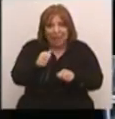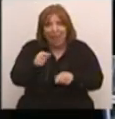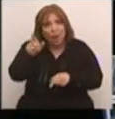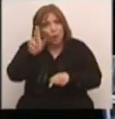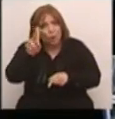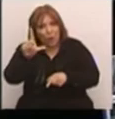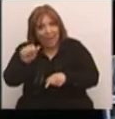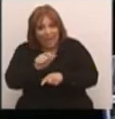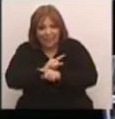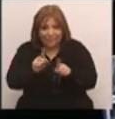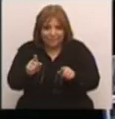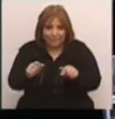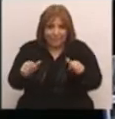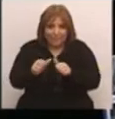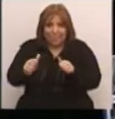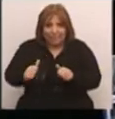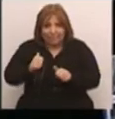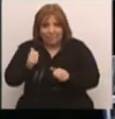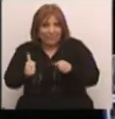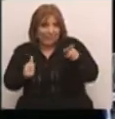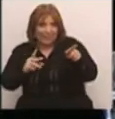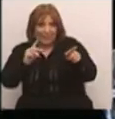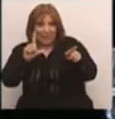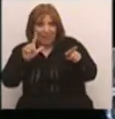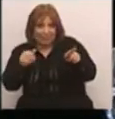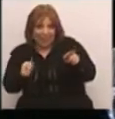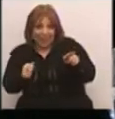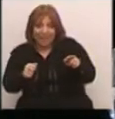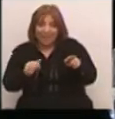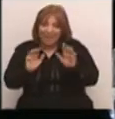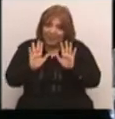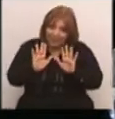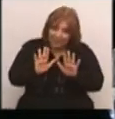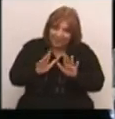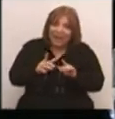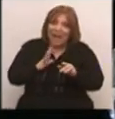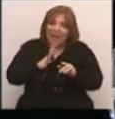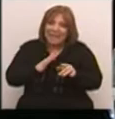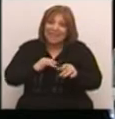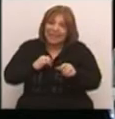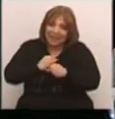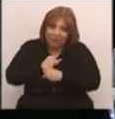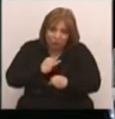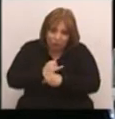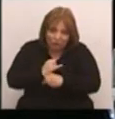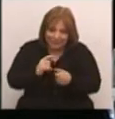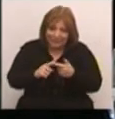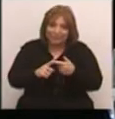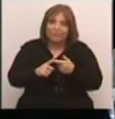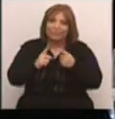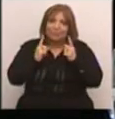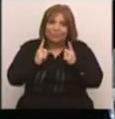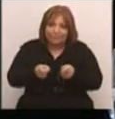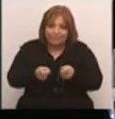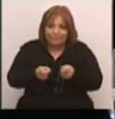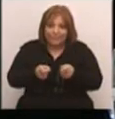Lula, ¿sí? Pero aprovechan a hacérselo a Dilma. Yo creo que no quita los errores, no quita